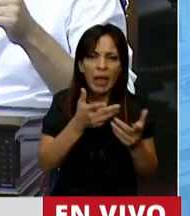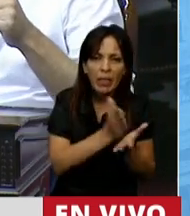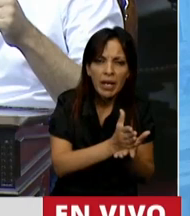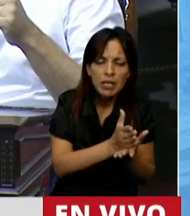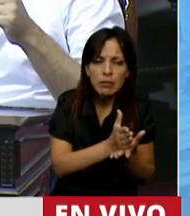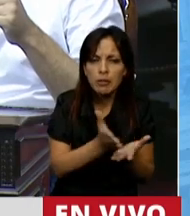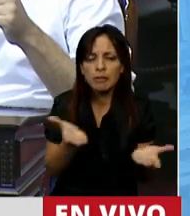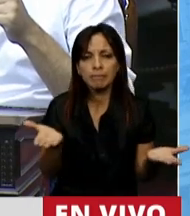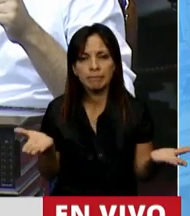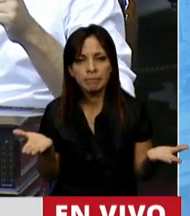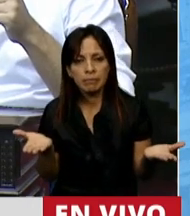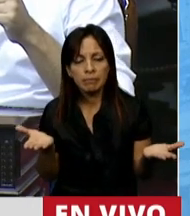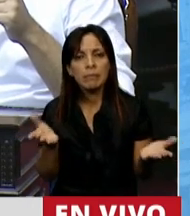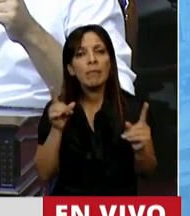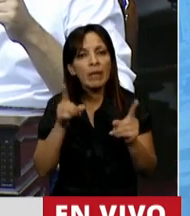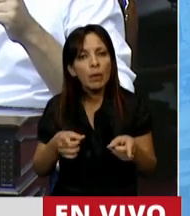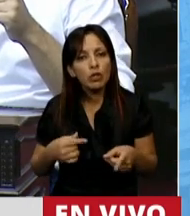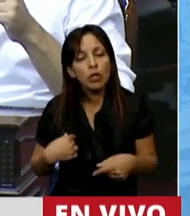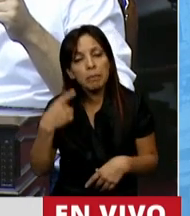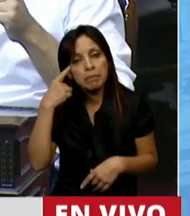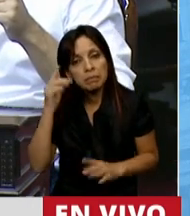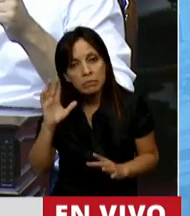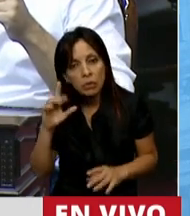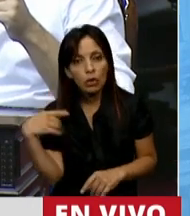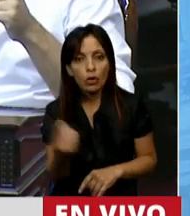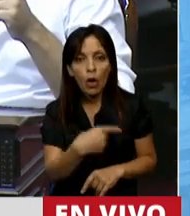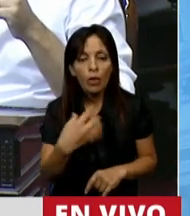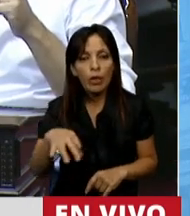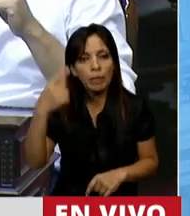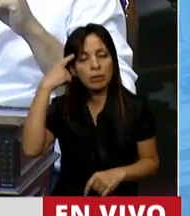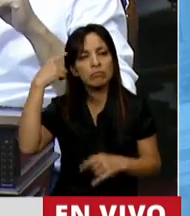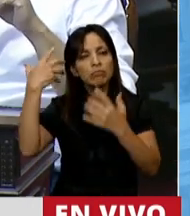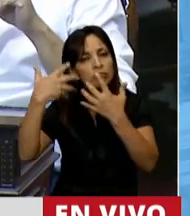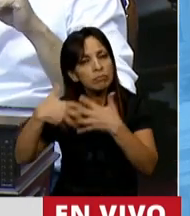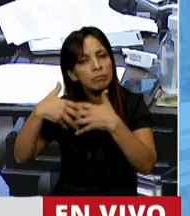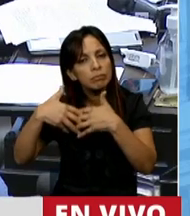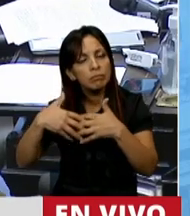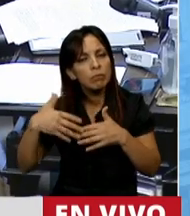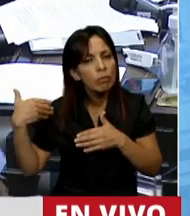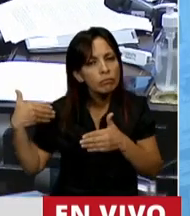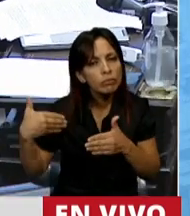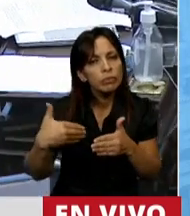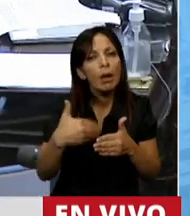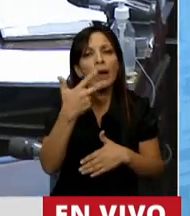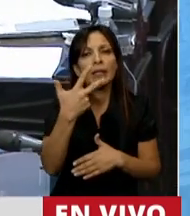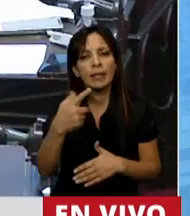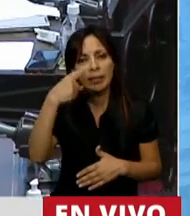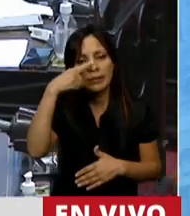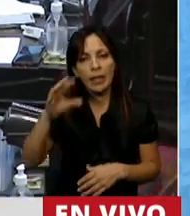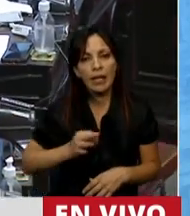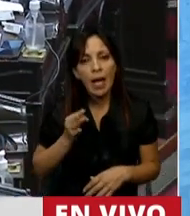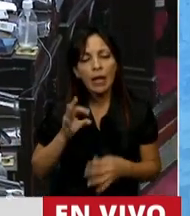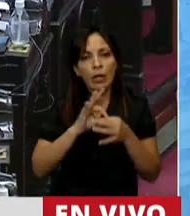sobre todas las cosas, creo que es la pregunta que nosotros nos tenemos que hacer en estos 37 años de democracia, si